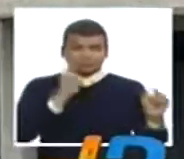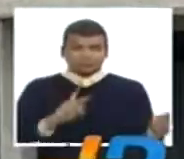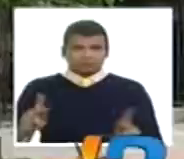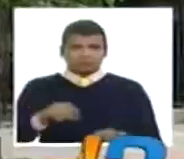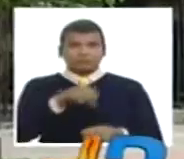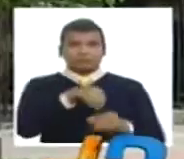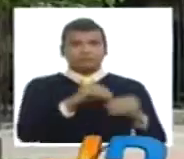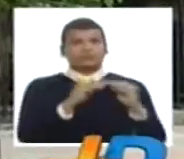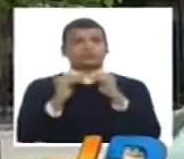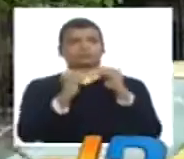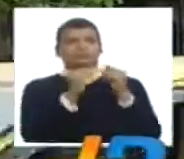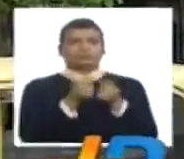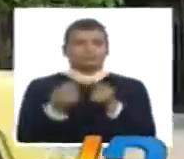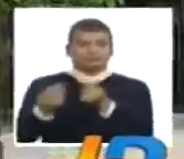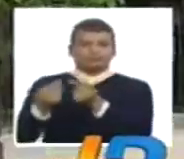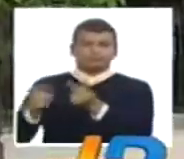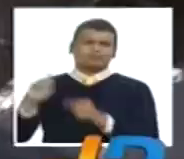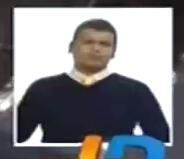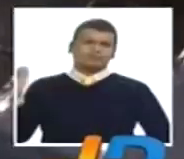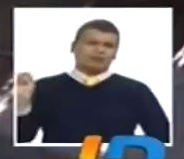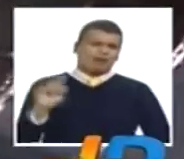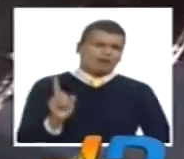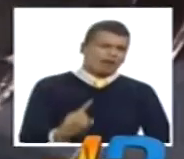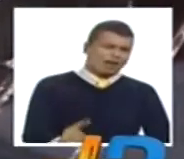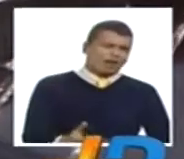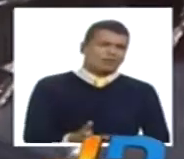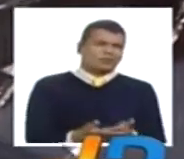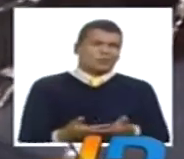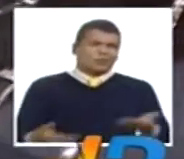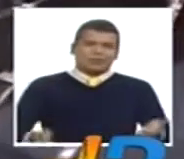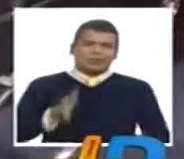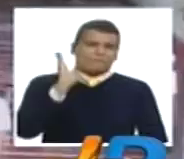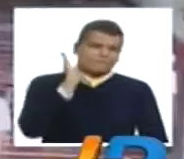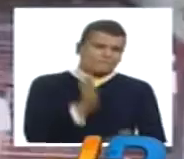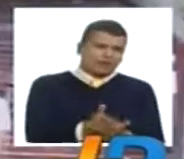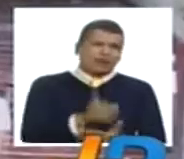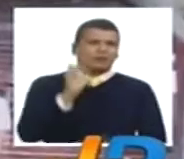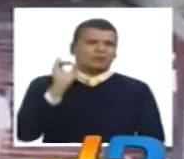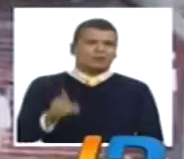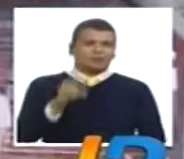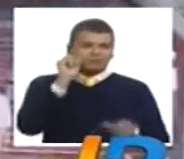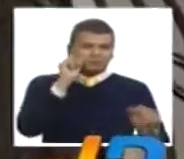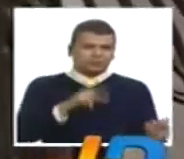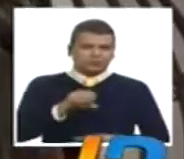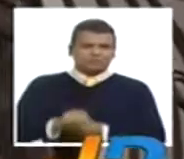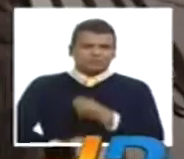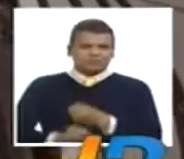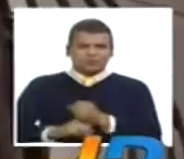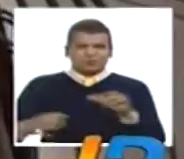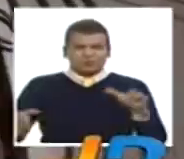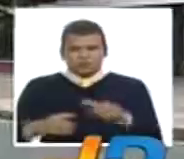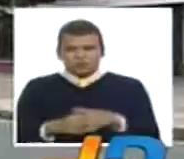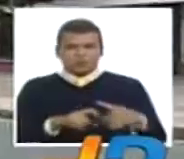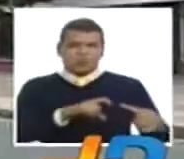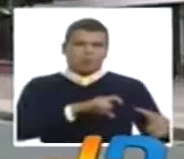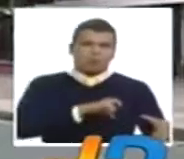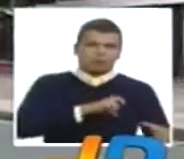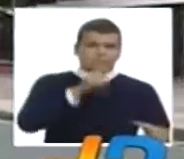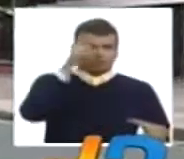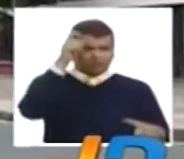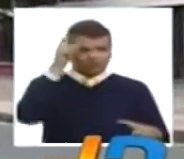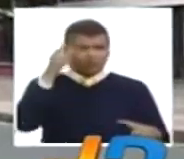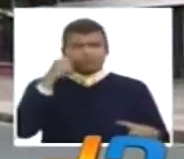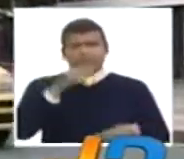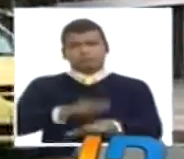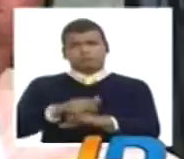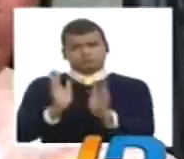residencias más cercanas al estadio, que por años han sufrido los estragos de las acciones cometidas por los integrantes de las barras del Deportivo Cali y América,